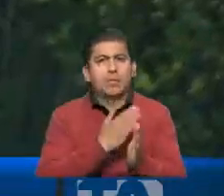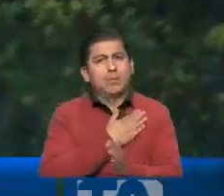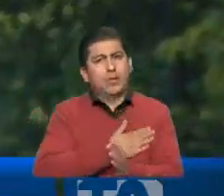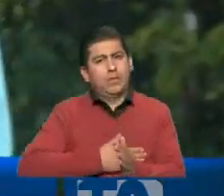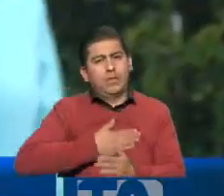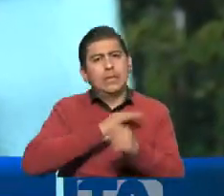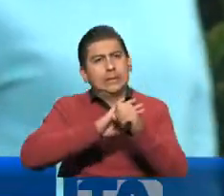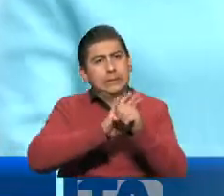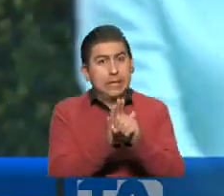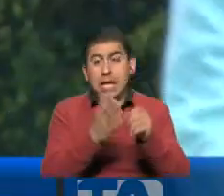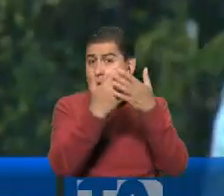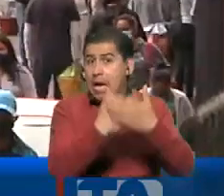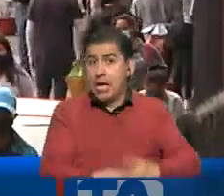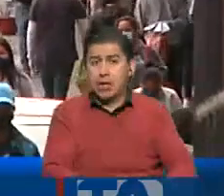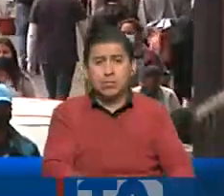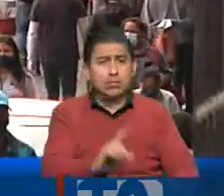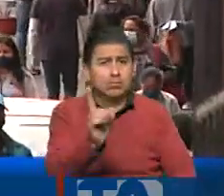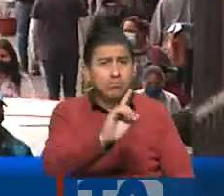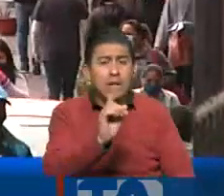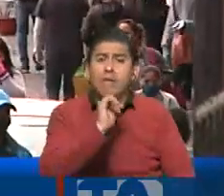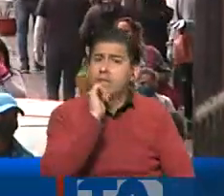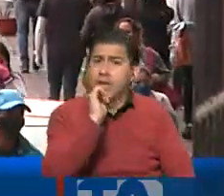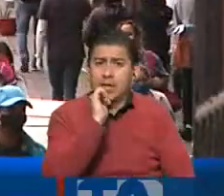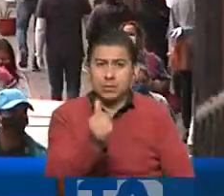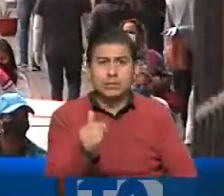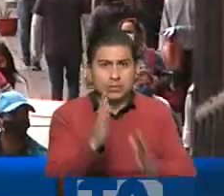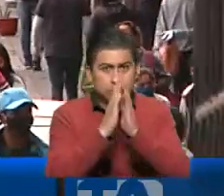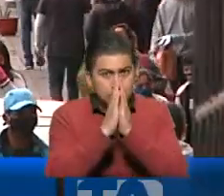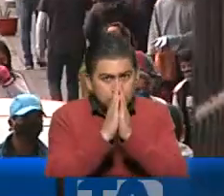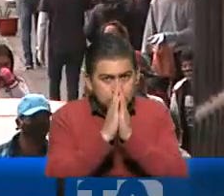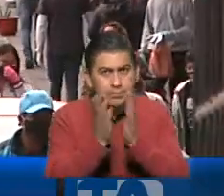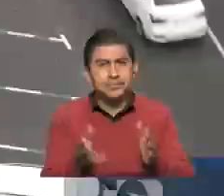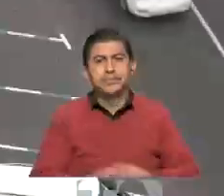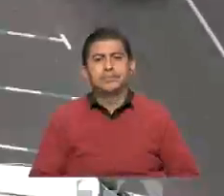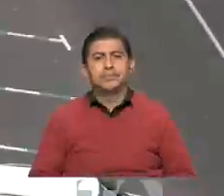sanitaria está lejos de terminar. En Quito, Belén Merizalde, 24 horas.